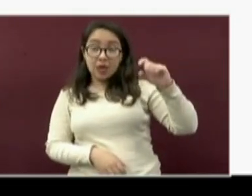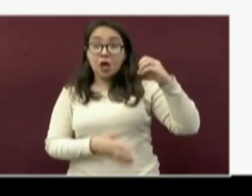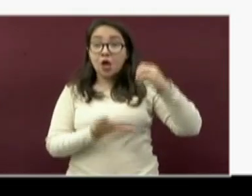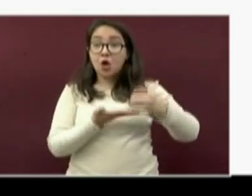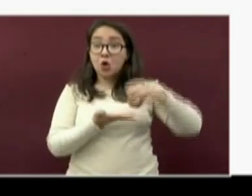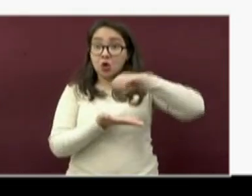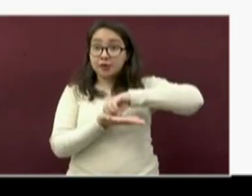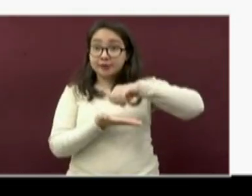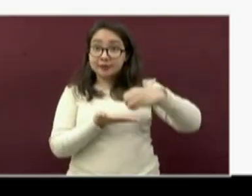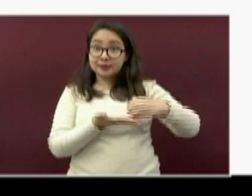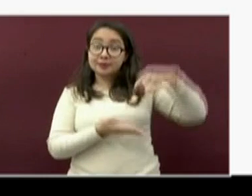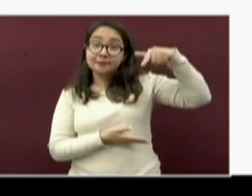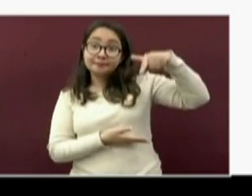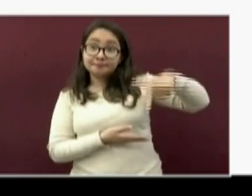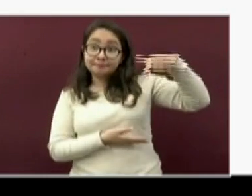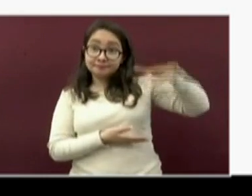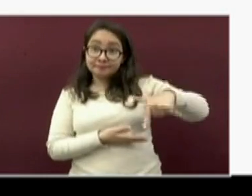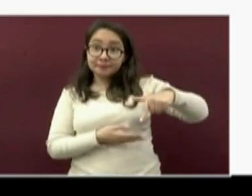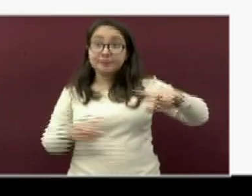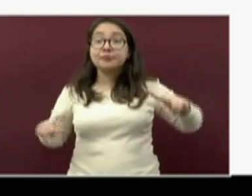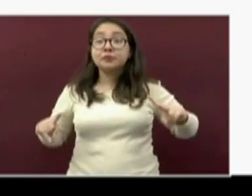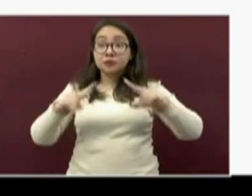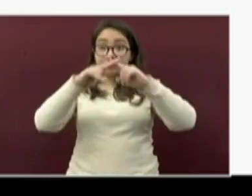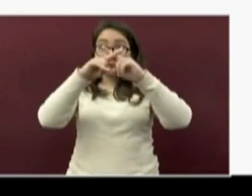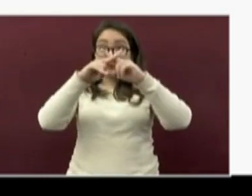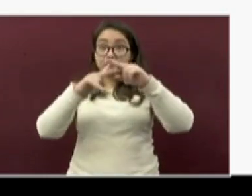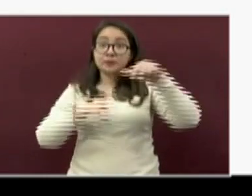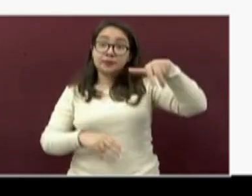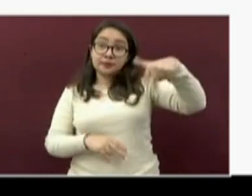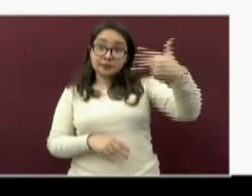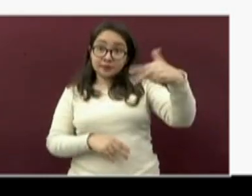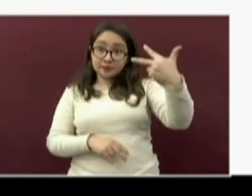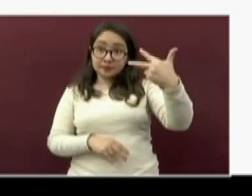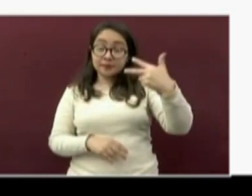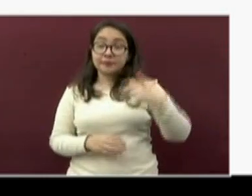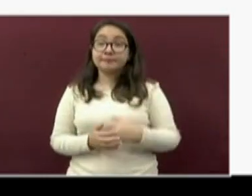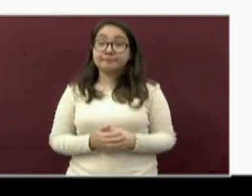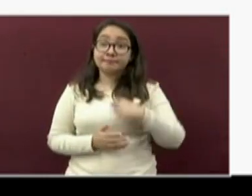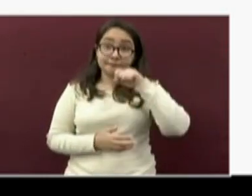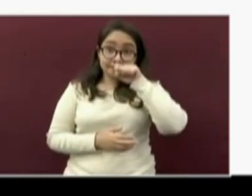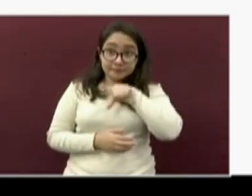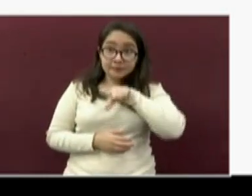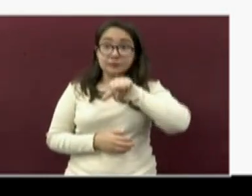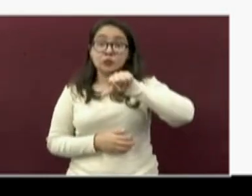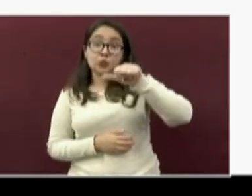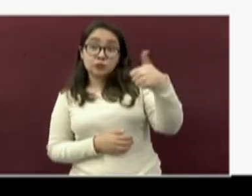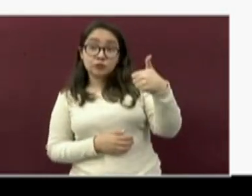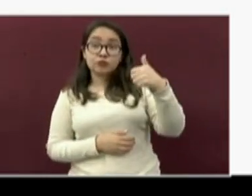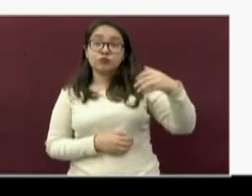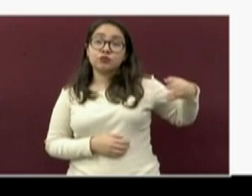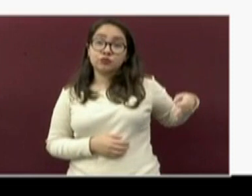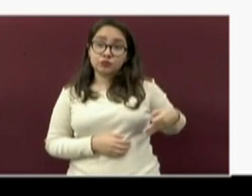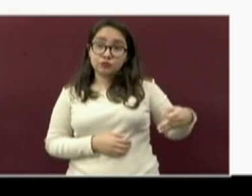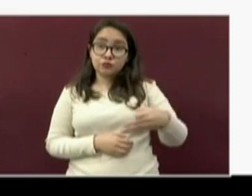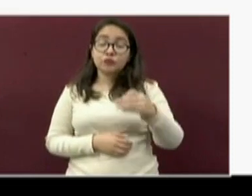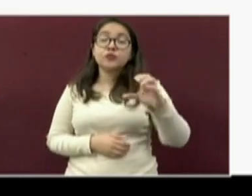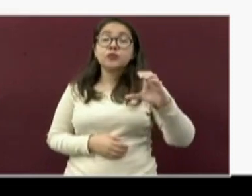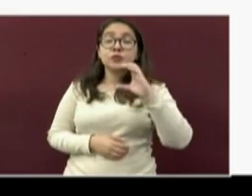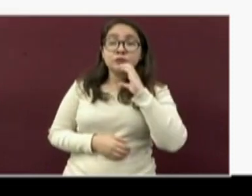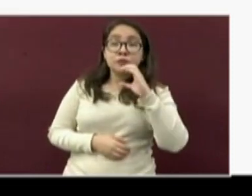17 casos y poza rica- 13 así también otros como fortín córdoba